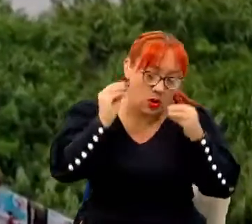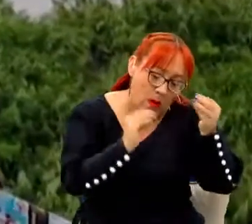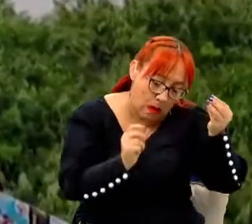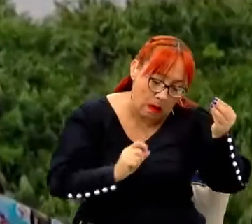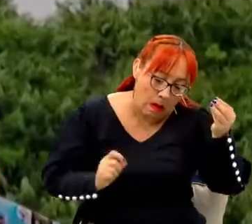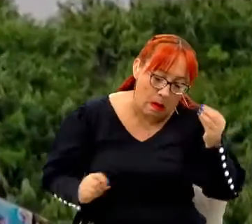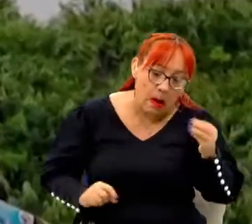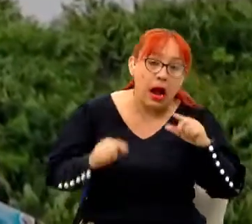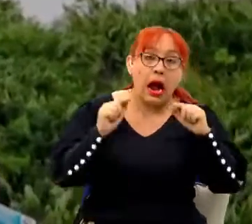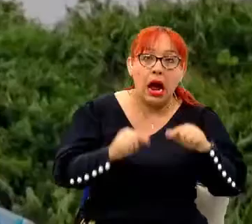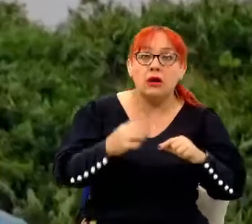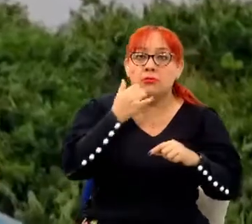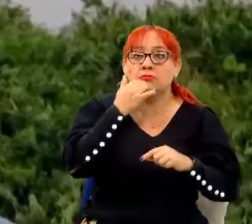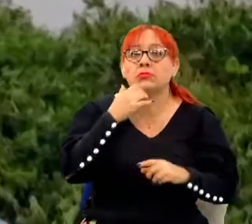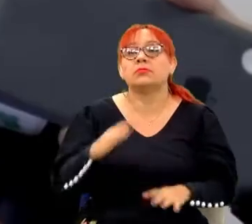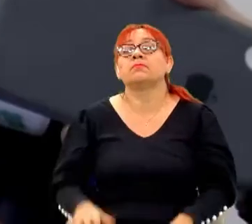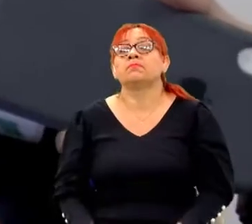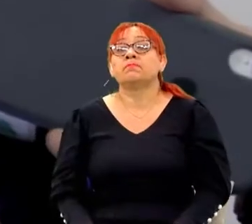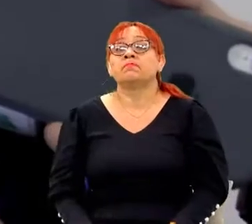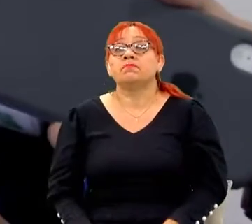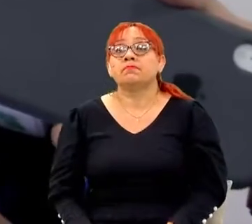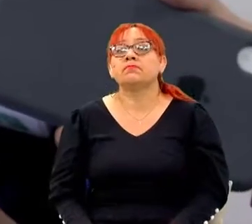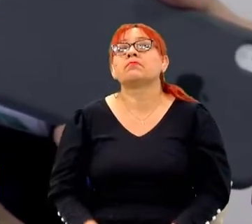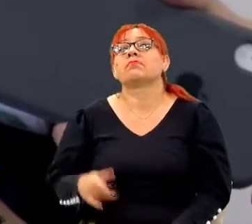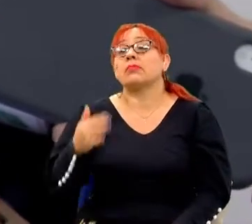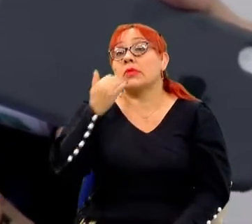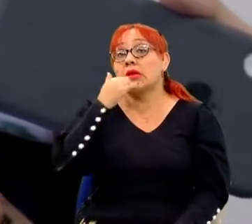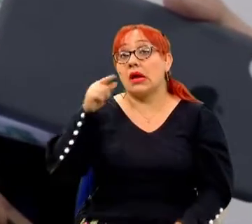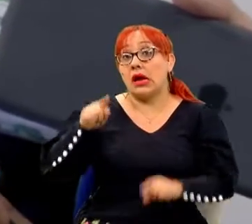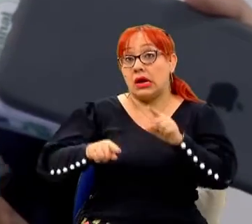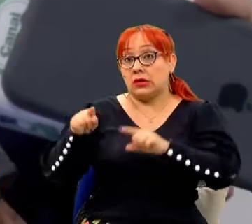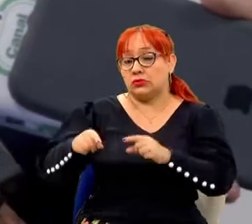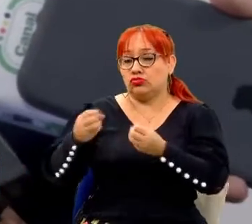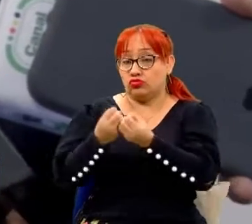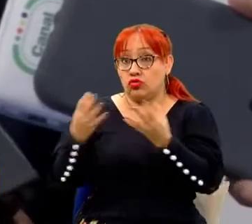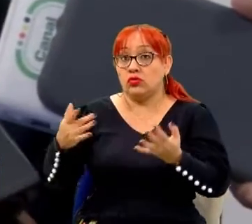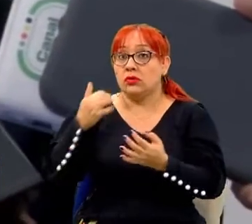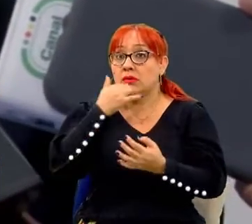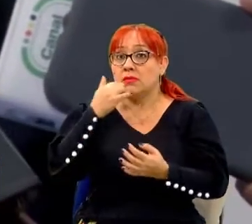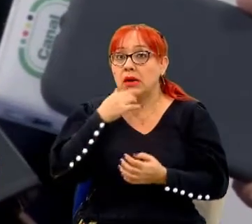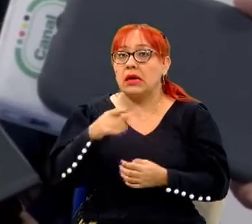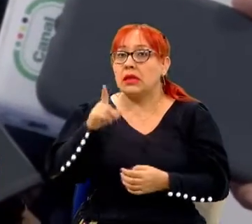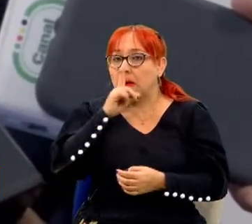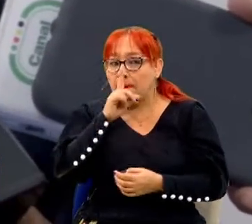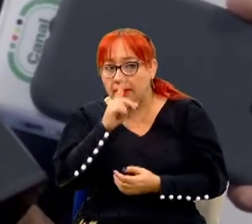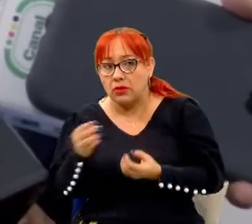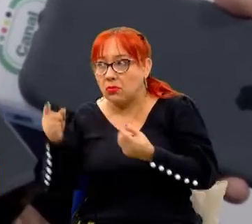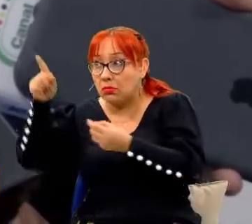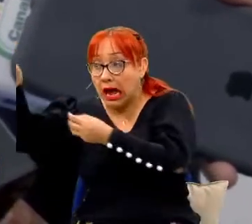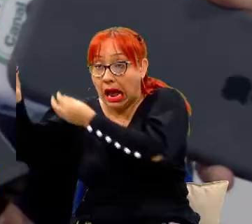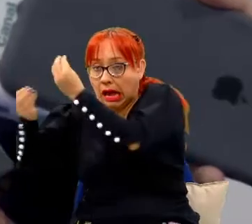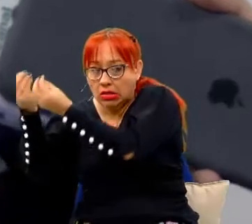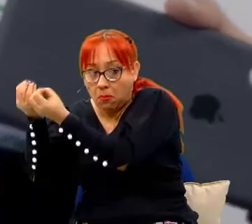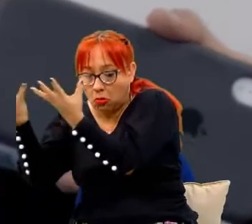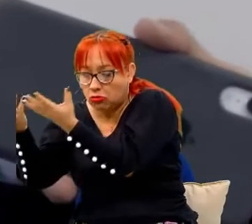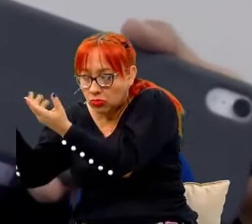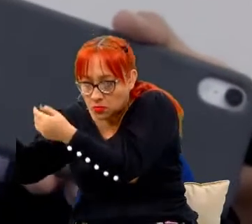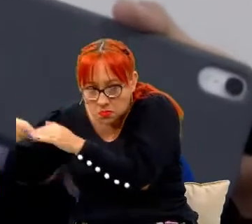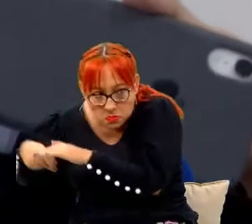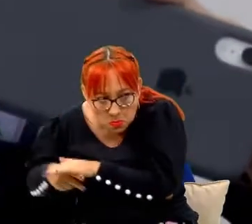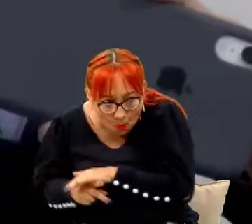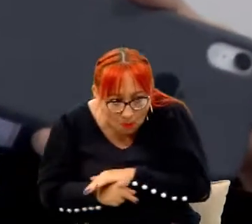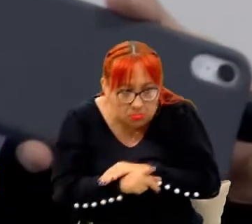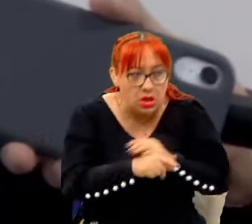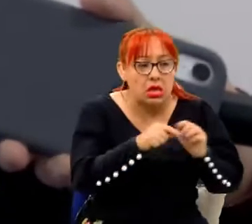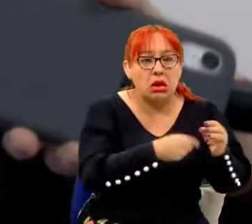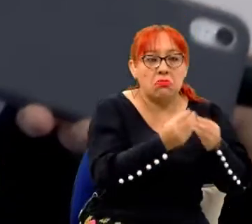Bogotá. Productos nunca han estado, ya han dejado de estar en los países, sino que han entrado por caminos ilegales, con informalidad y con todos esos temas, y lo que